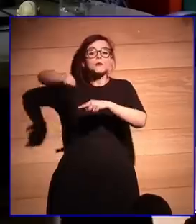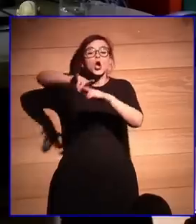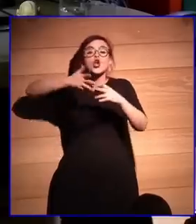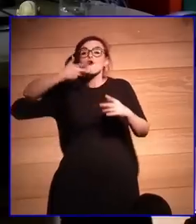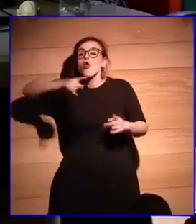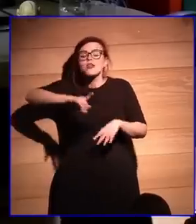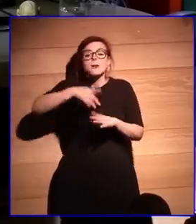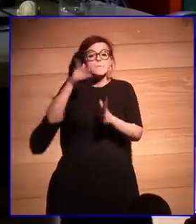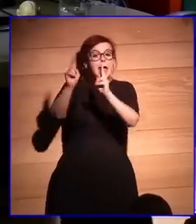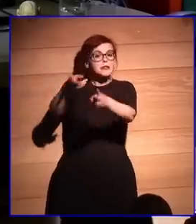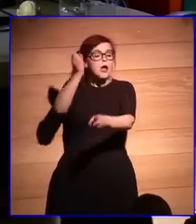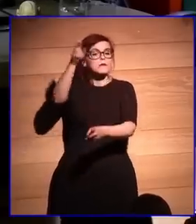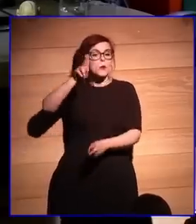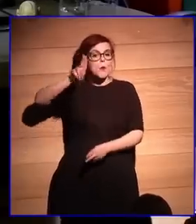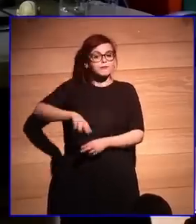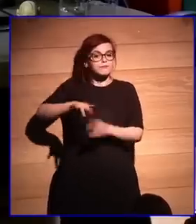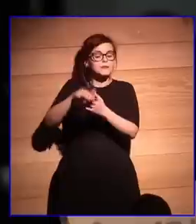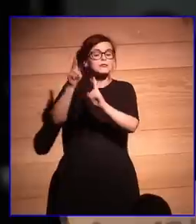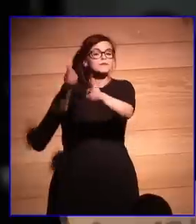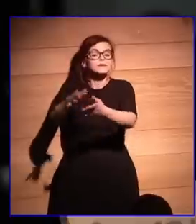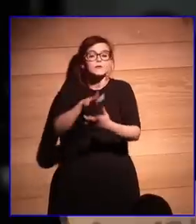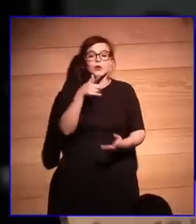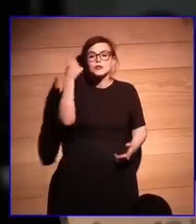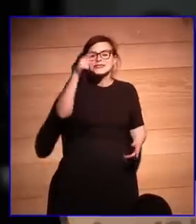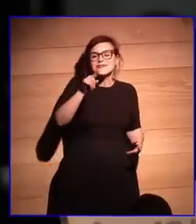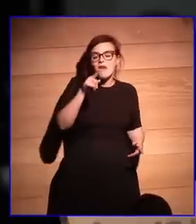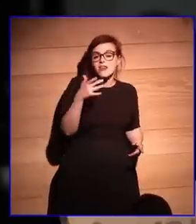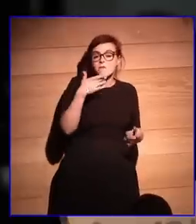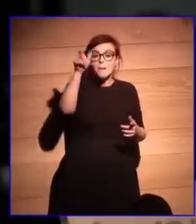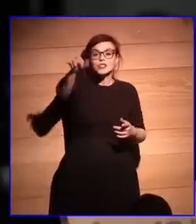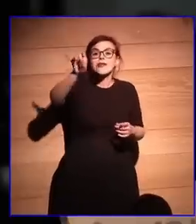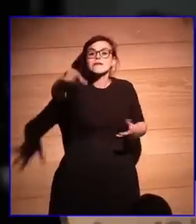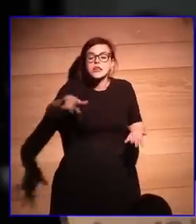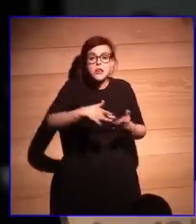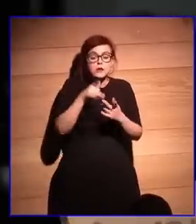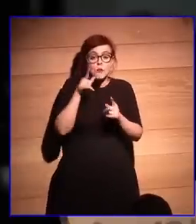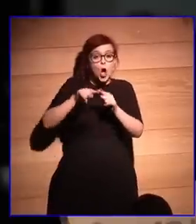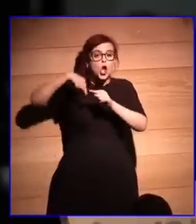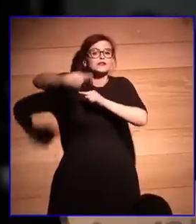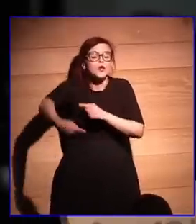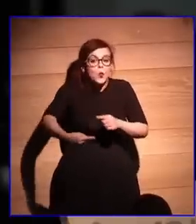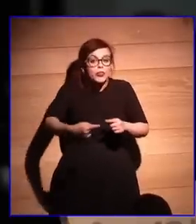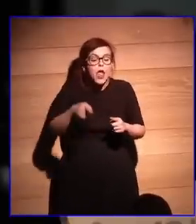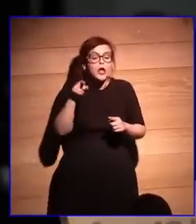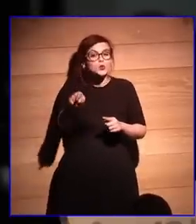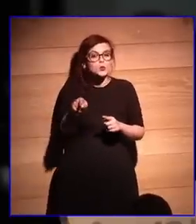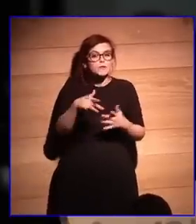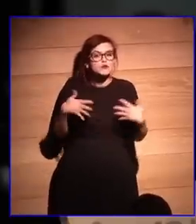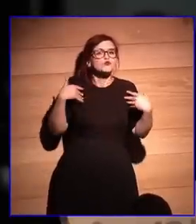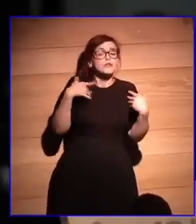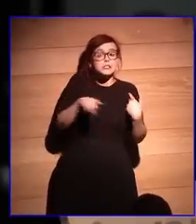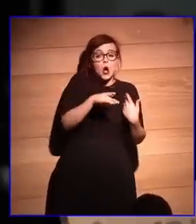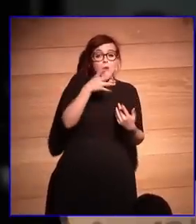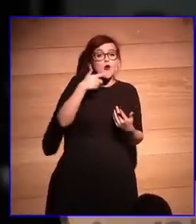entonces es... La barca siempre está dormida. Sí. Y la pregunta es, si tú no eres consciente de esas consecuencias, arrostras con ellas, las pagas. En fin, es